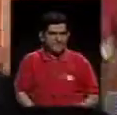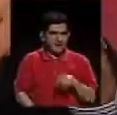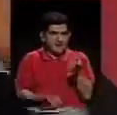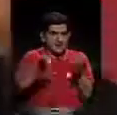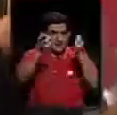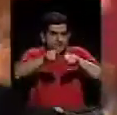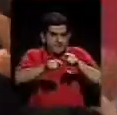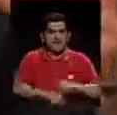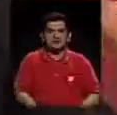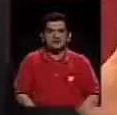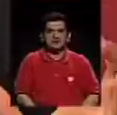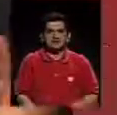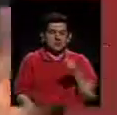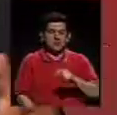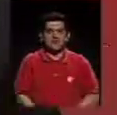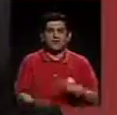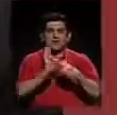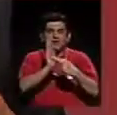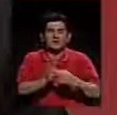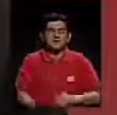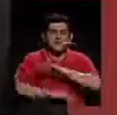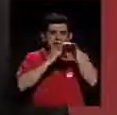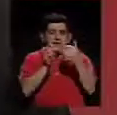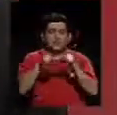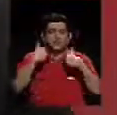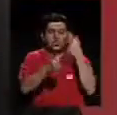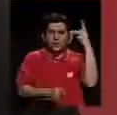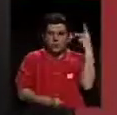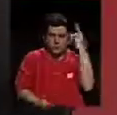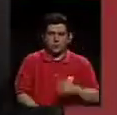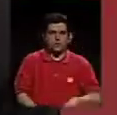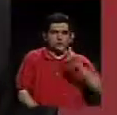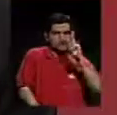una representación del arco iris político. Y en segundo lugar,